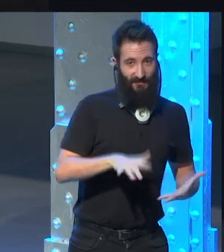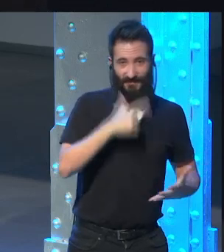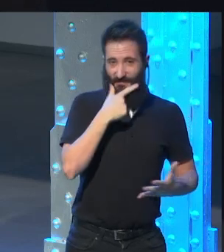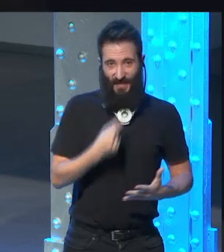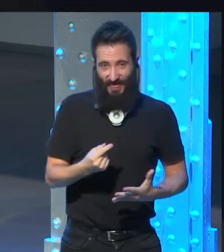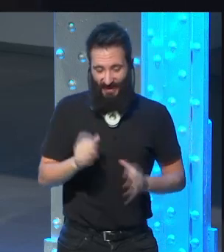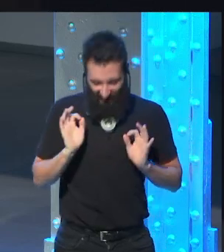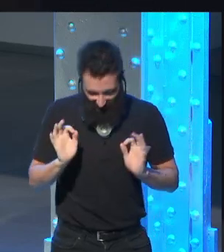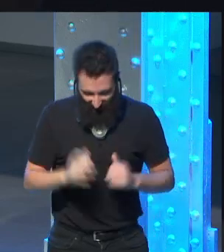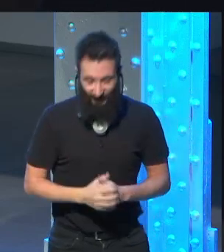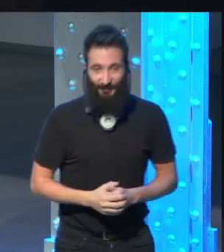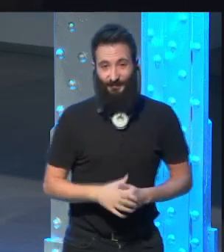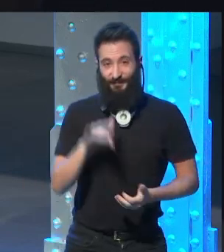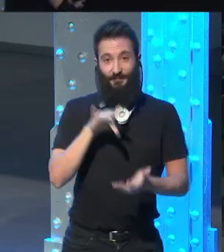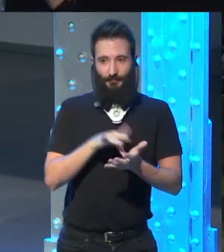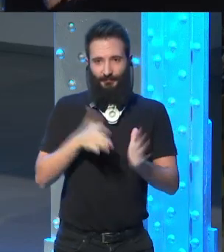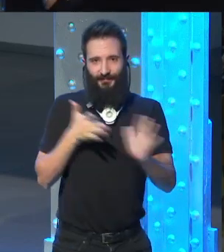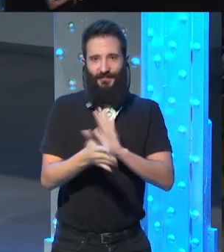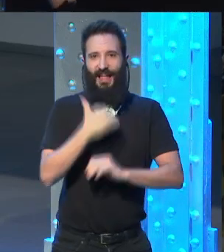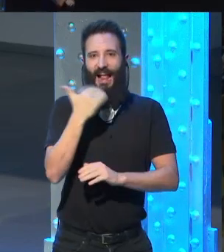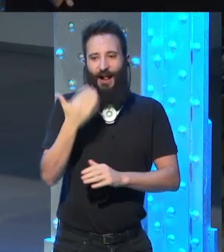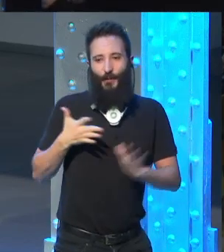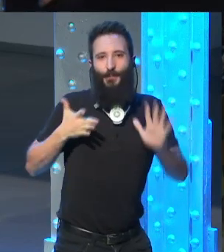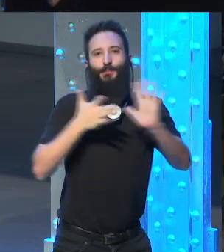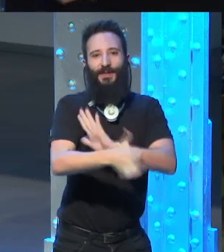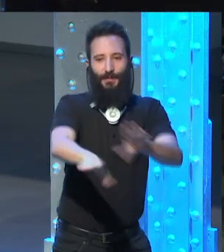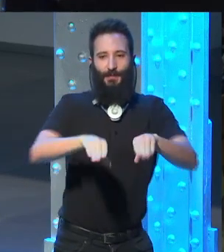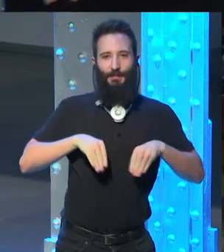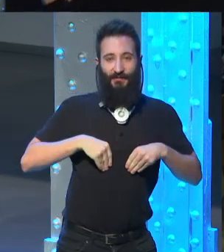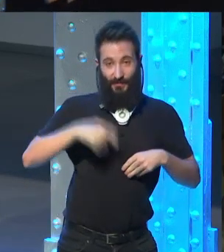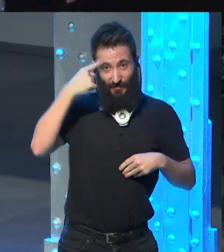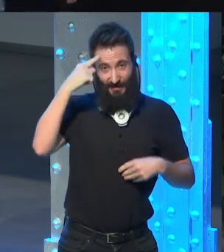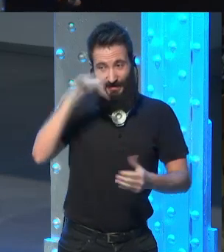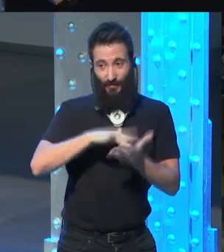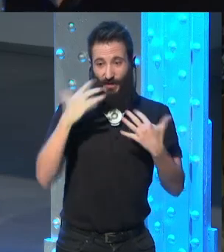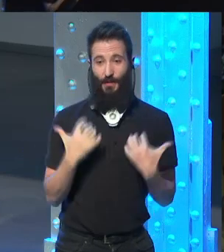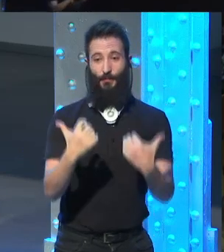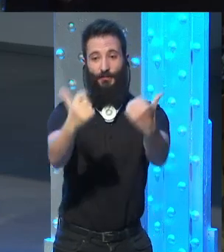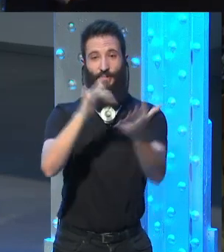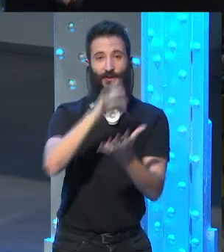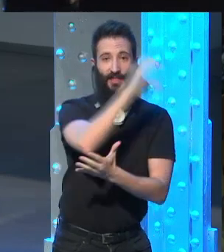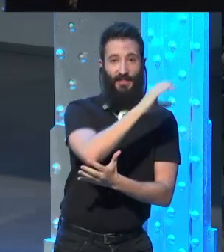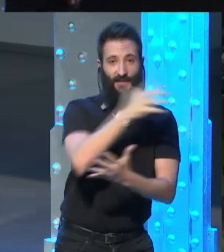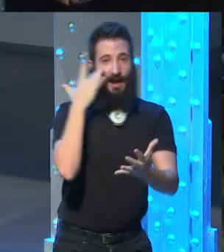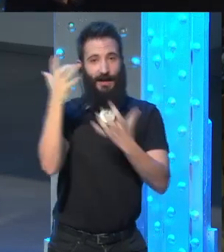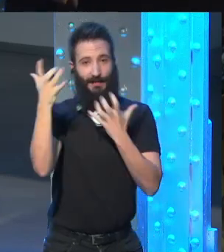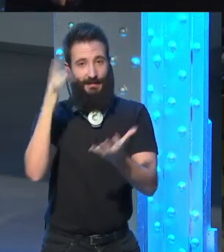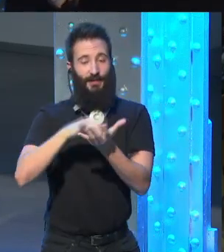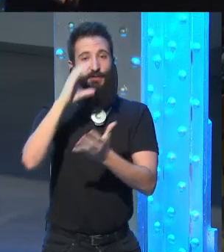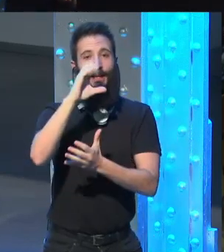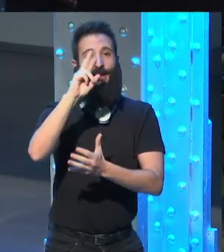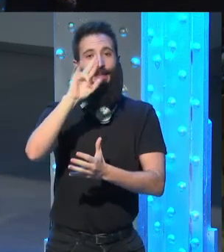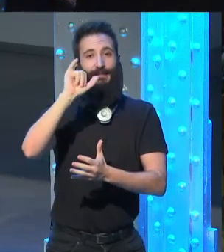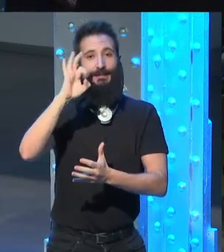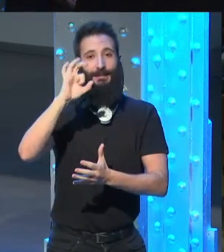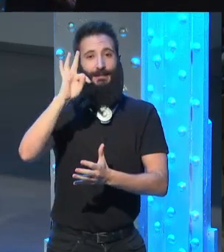sentido. Has llevado ya algo permanente. Sé que entre el público tenemos una científica artista, Cristina Jaén, no sé si sigue